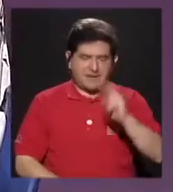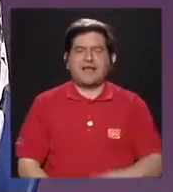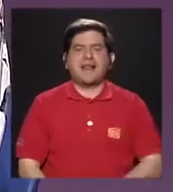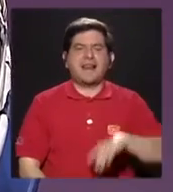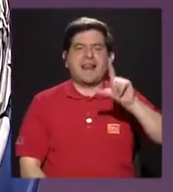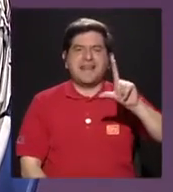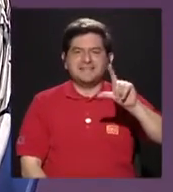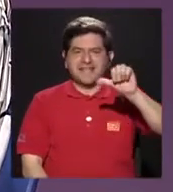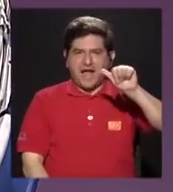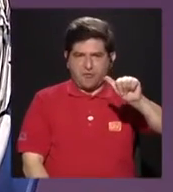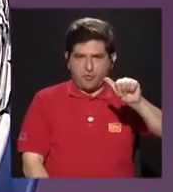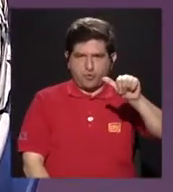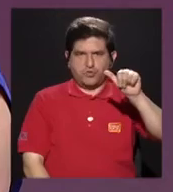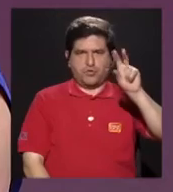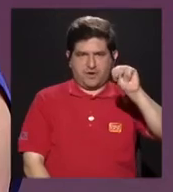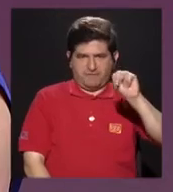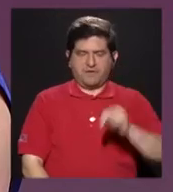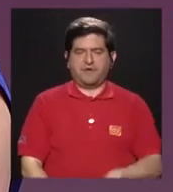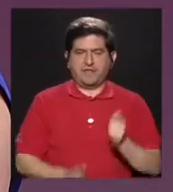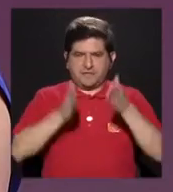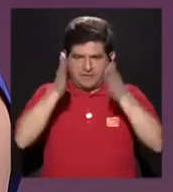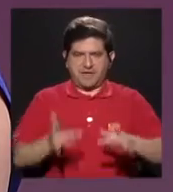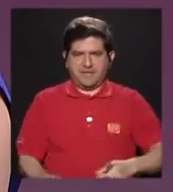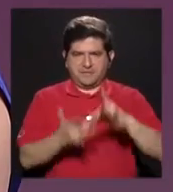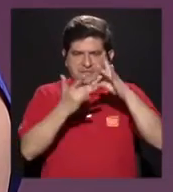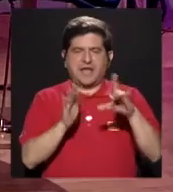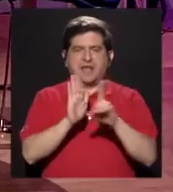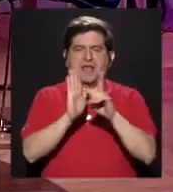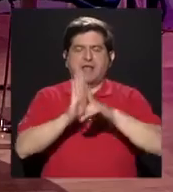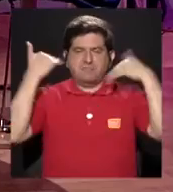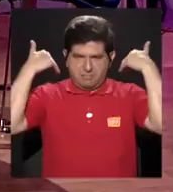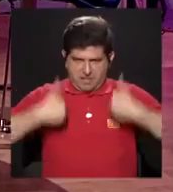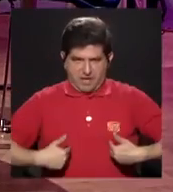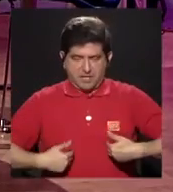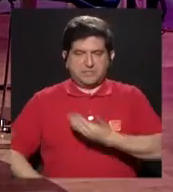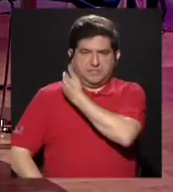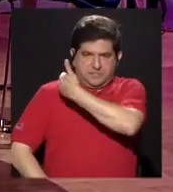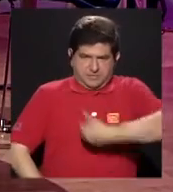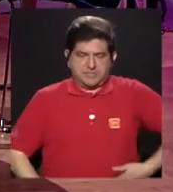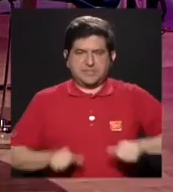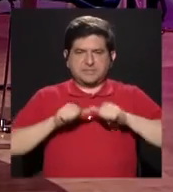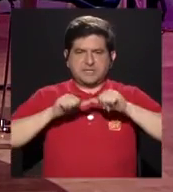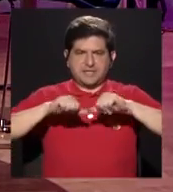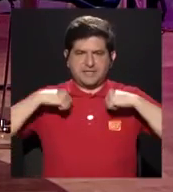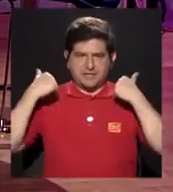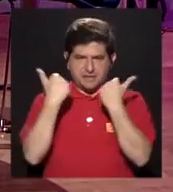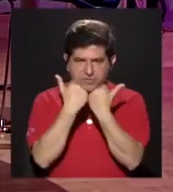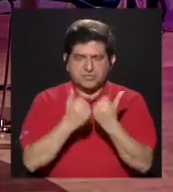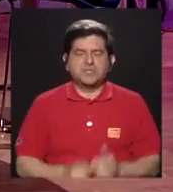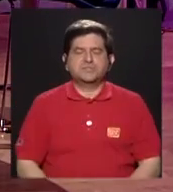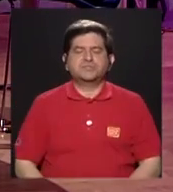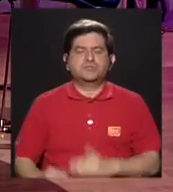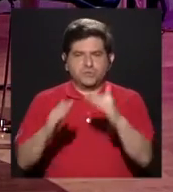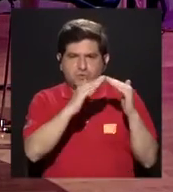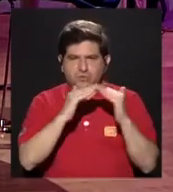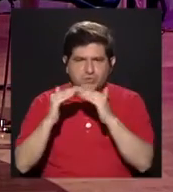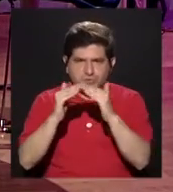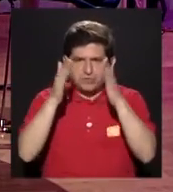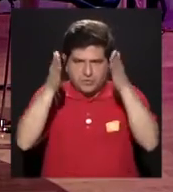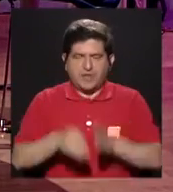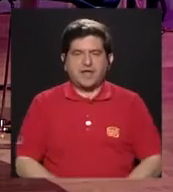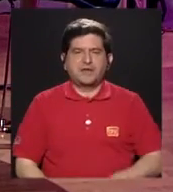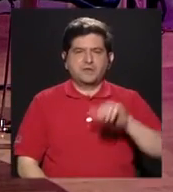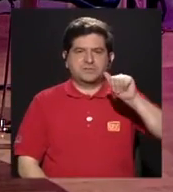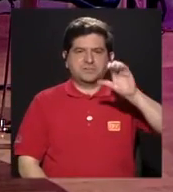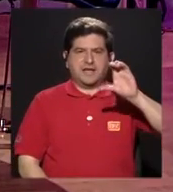arroyo navarrete quien es abogada especialista en derechos humanos y presidenta de la asociación ciudadana acceder gracias